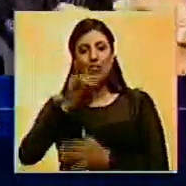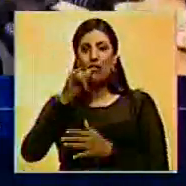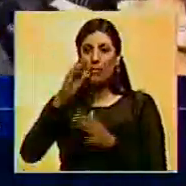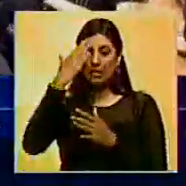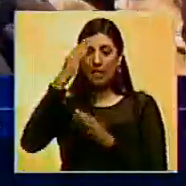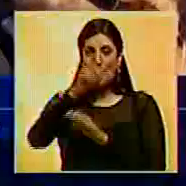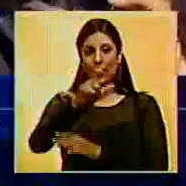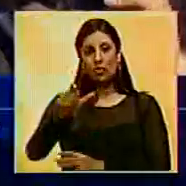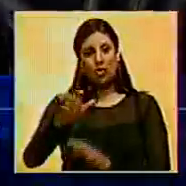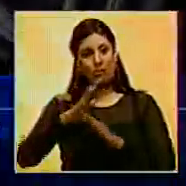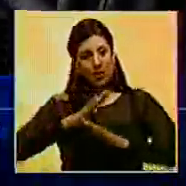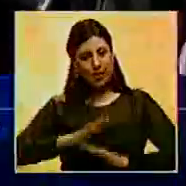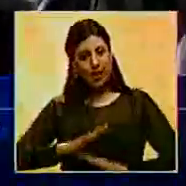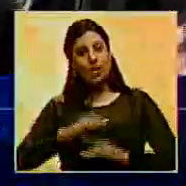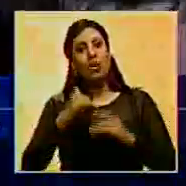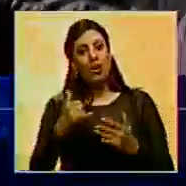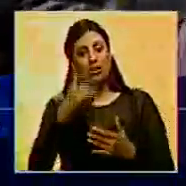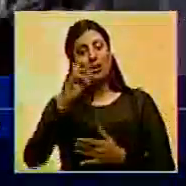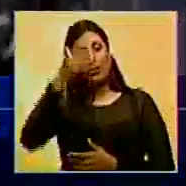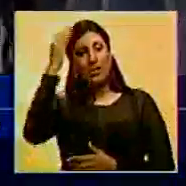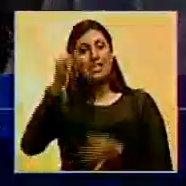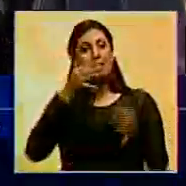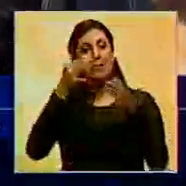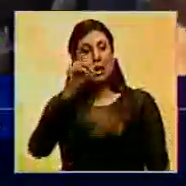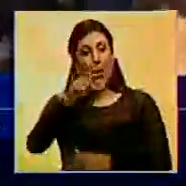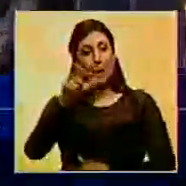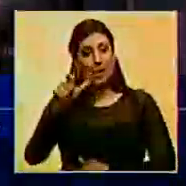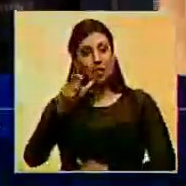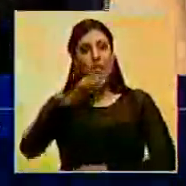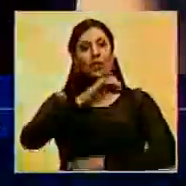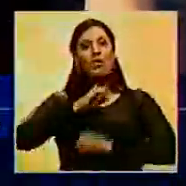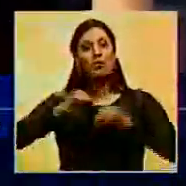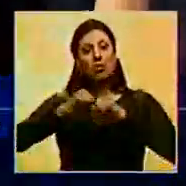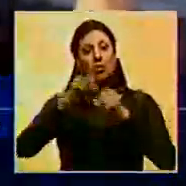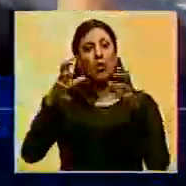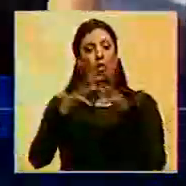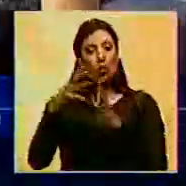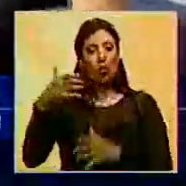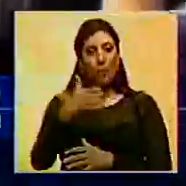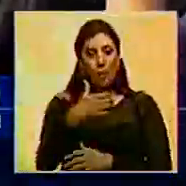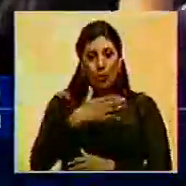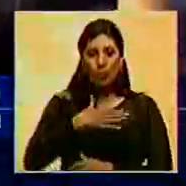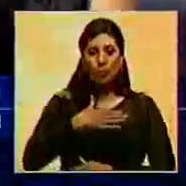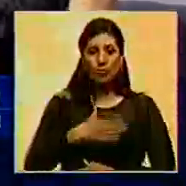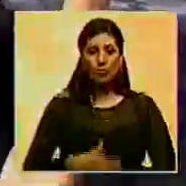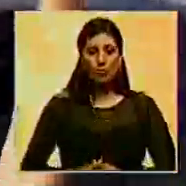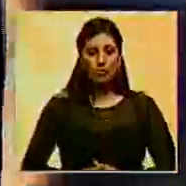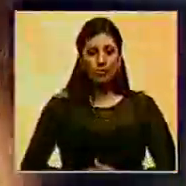información. ¿Okay? Ayub también explicará a la ciudadanía las acciones de la MUD en la mesa de diálogo.